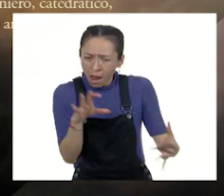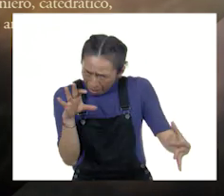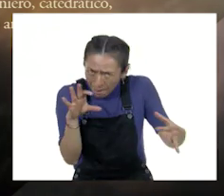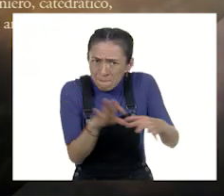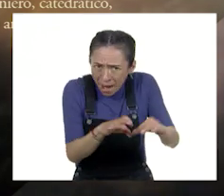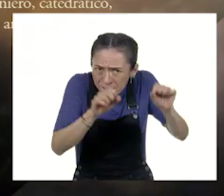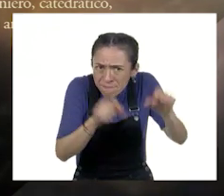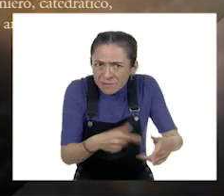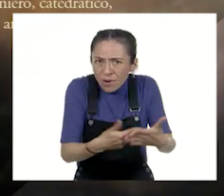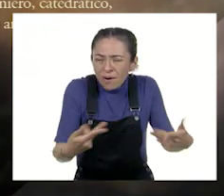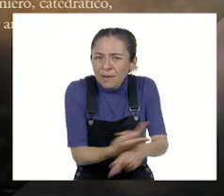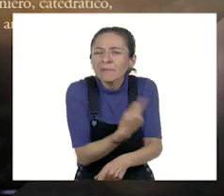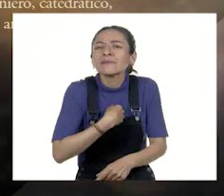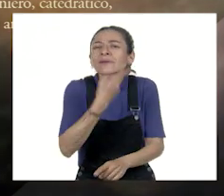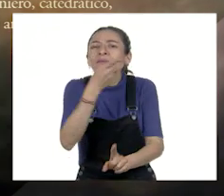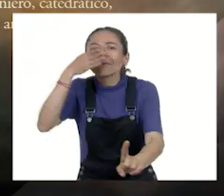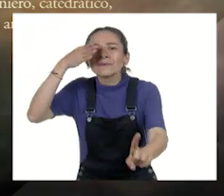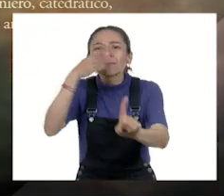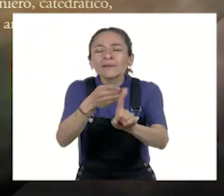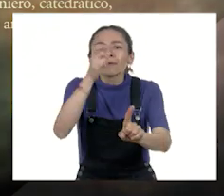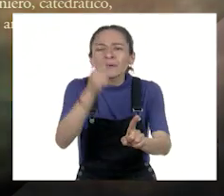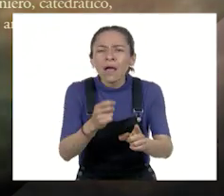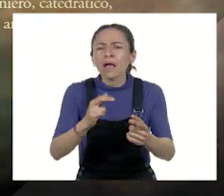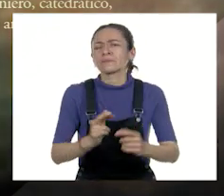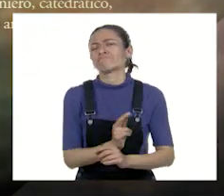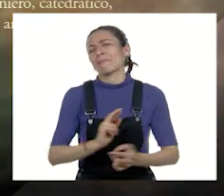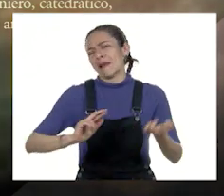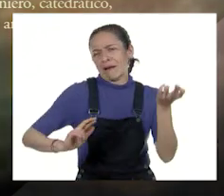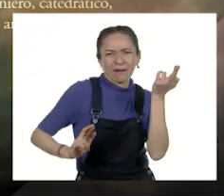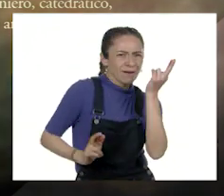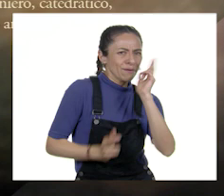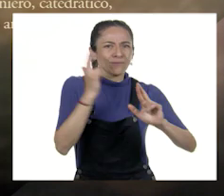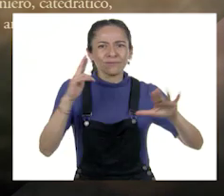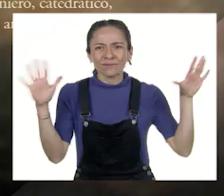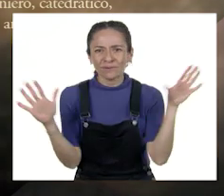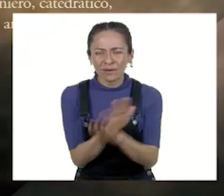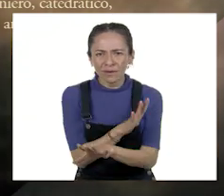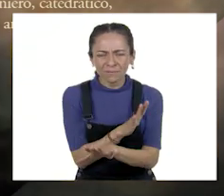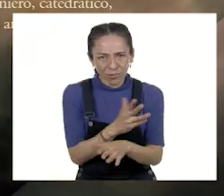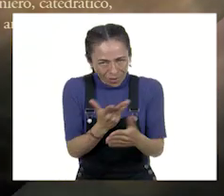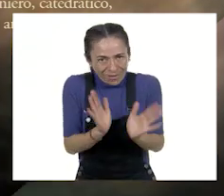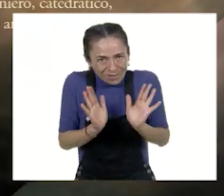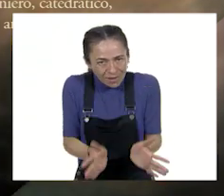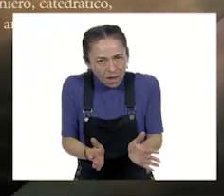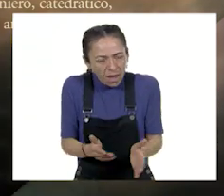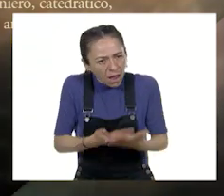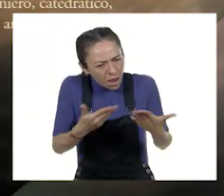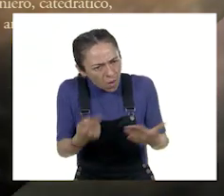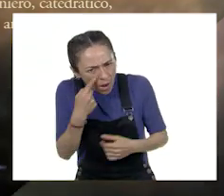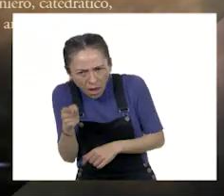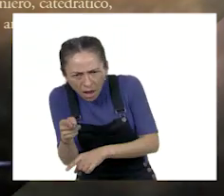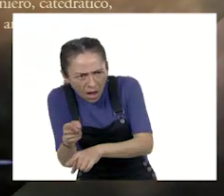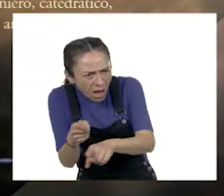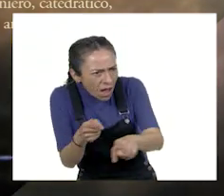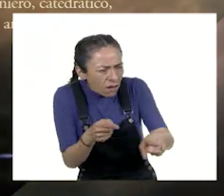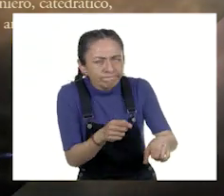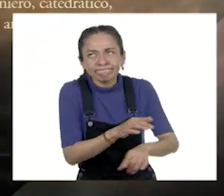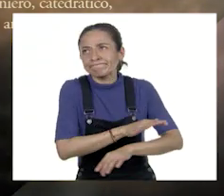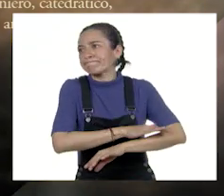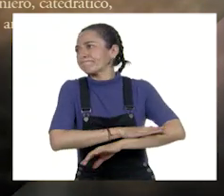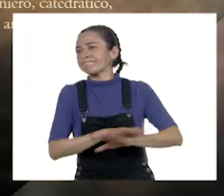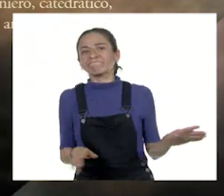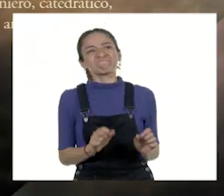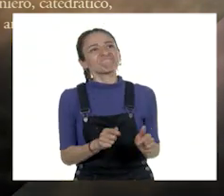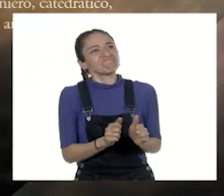de una labor revolucionaria, todavía encuentra uno en su camino a estos pobres gusanos que, incapaces de volar porque no han pasado de